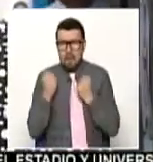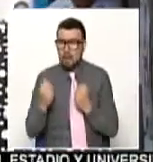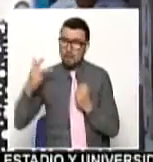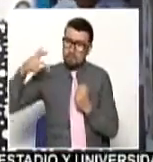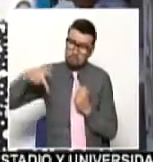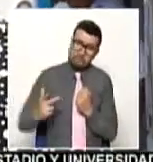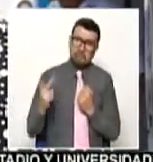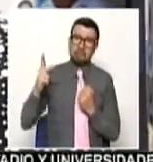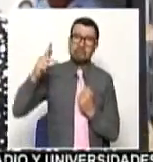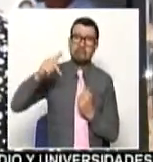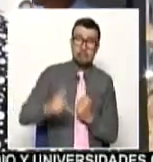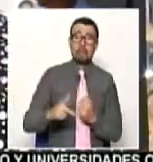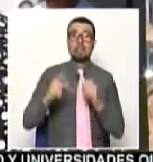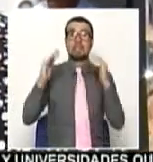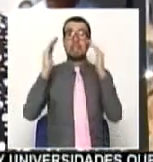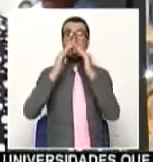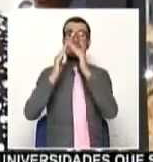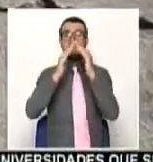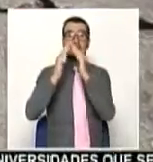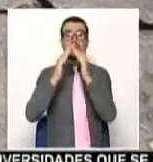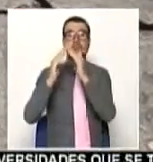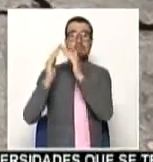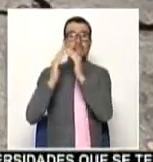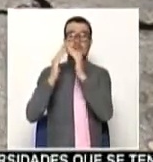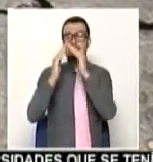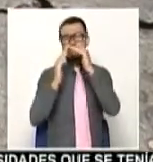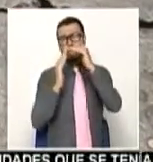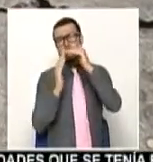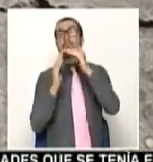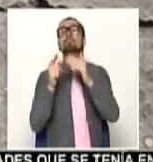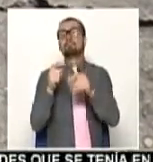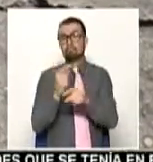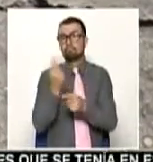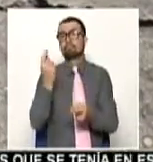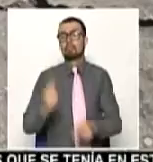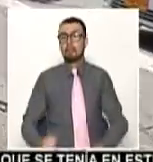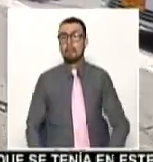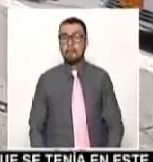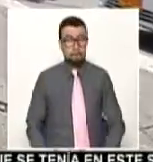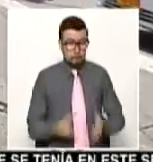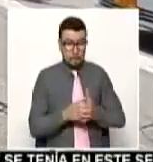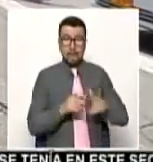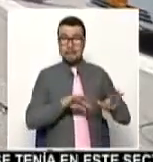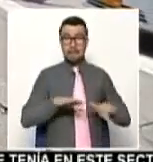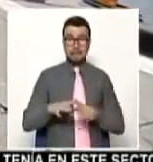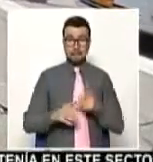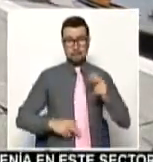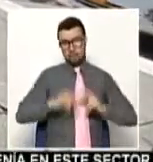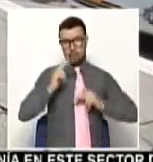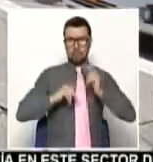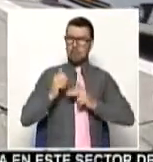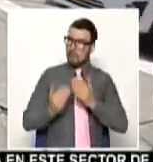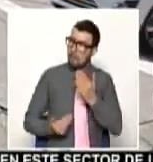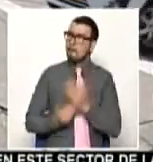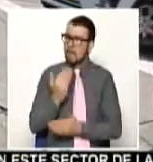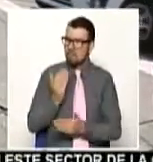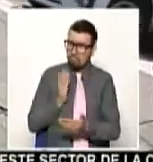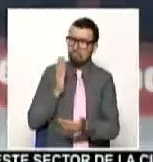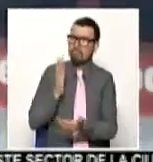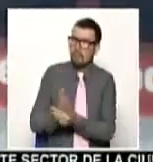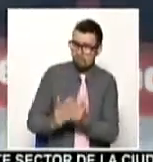eso agrieta las casas, la cosa más horrible. A raíz de las denuncias, la Secretaría de Obras de Manizales comienza un plan de intervención